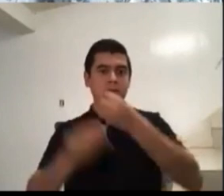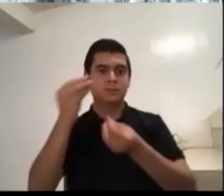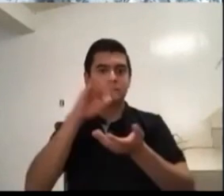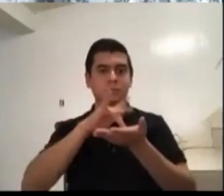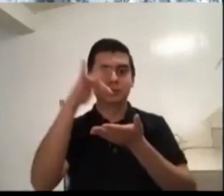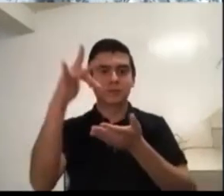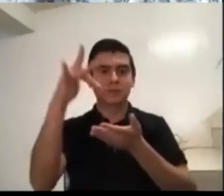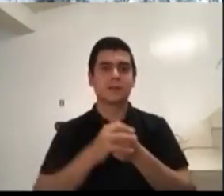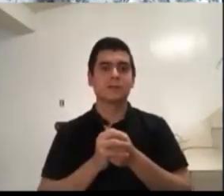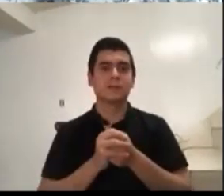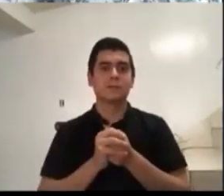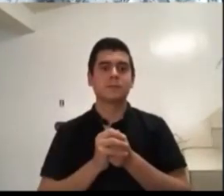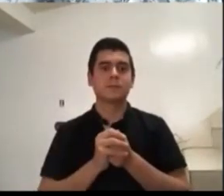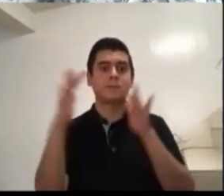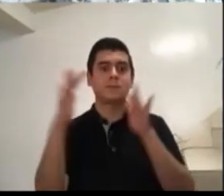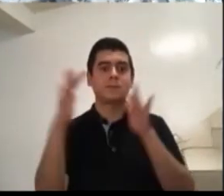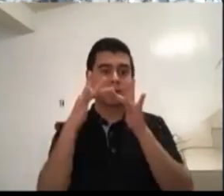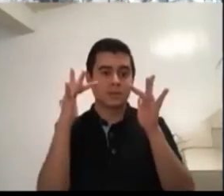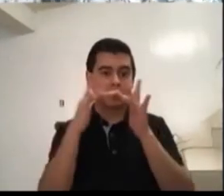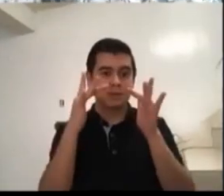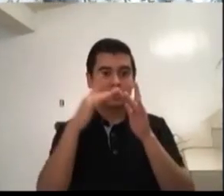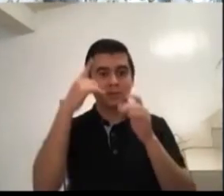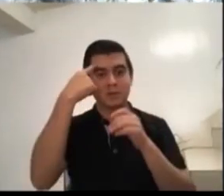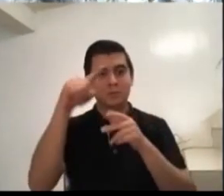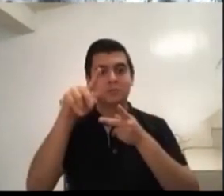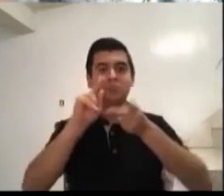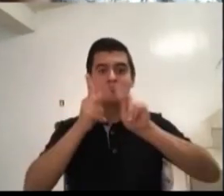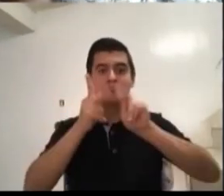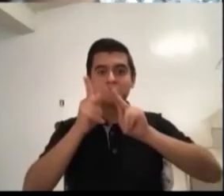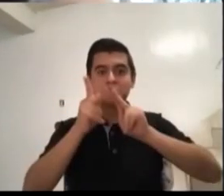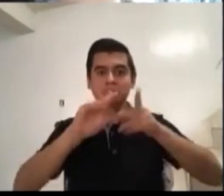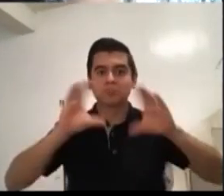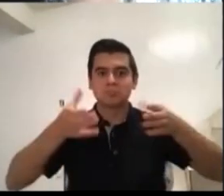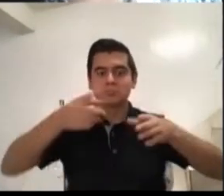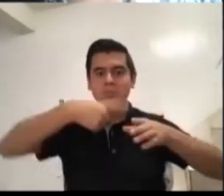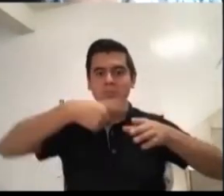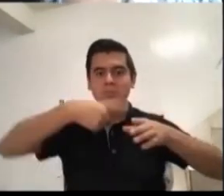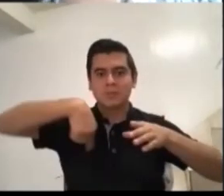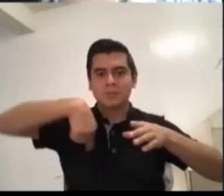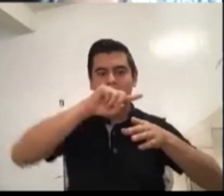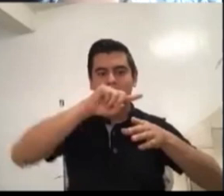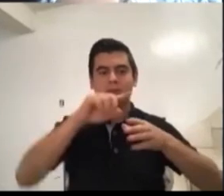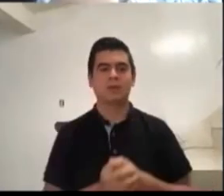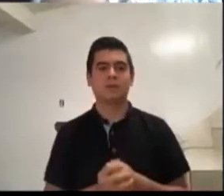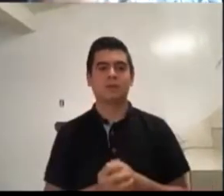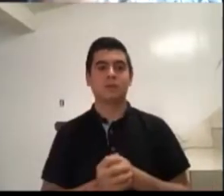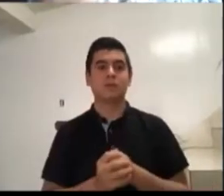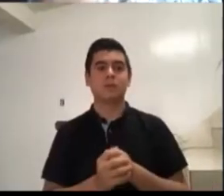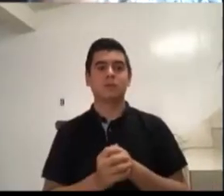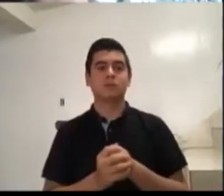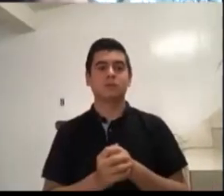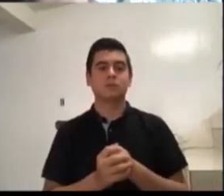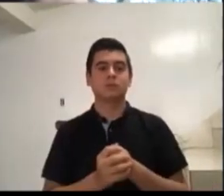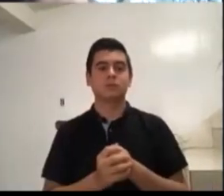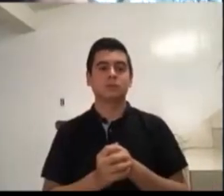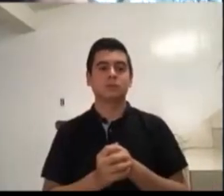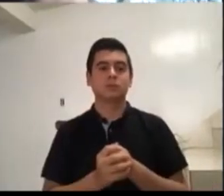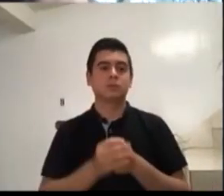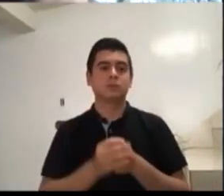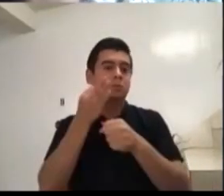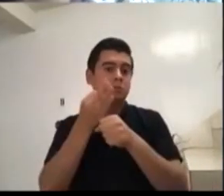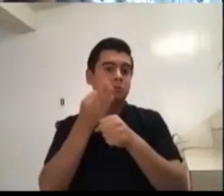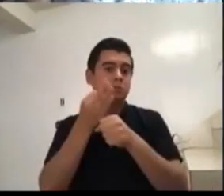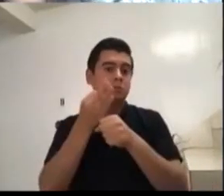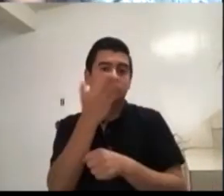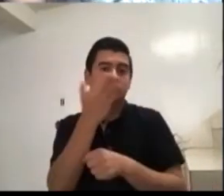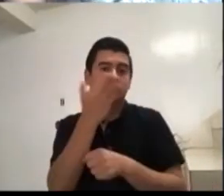conversatorio que definimos, como recordarán quienes estuvieron en el conversatorio el día martes,